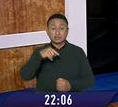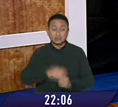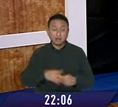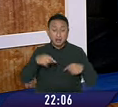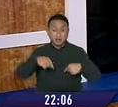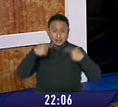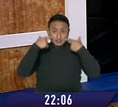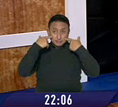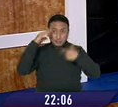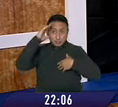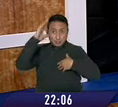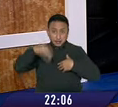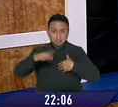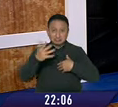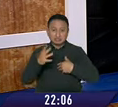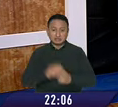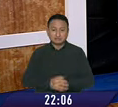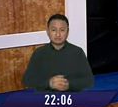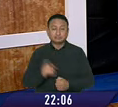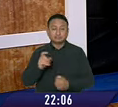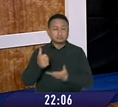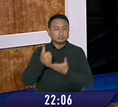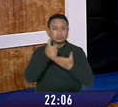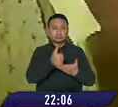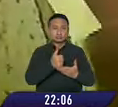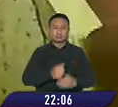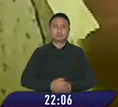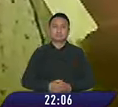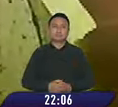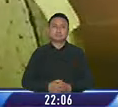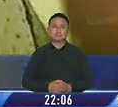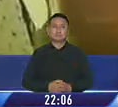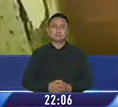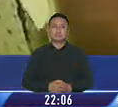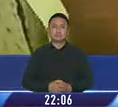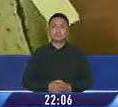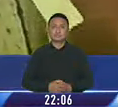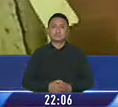existiría control policial y demandan acciones.